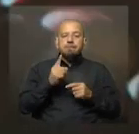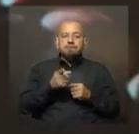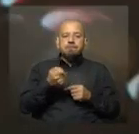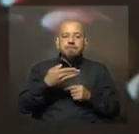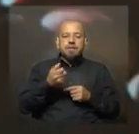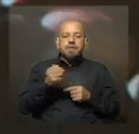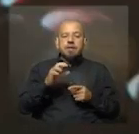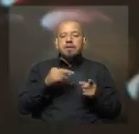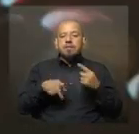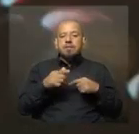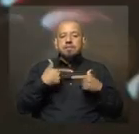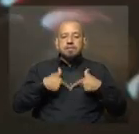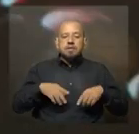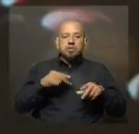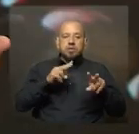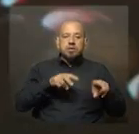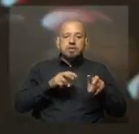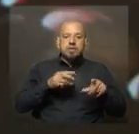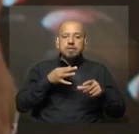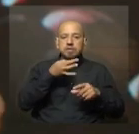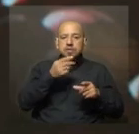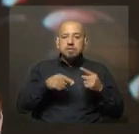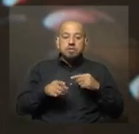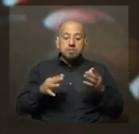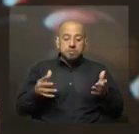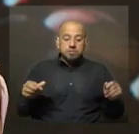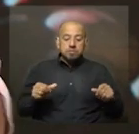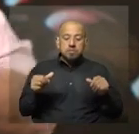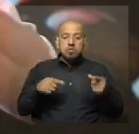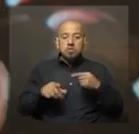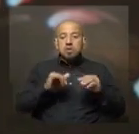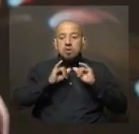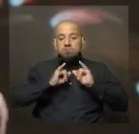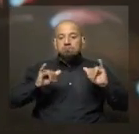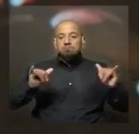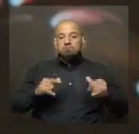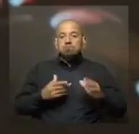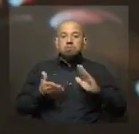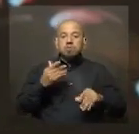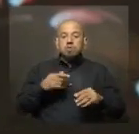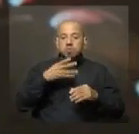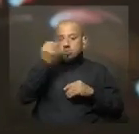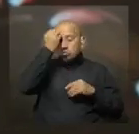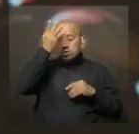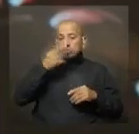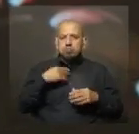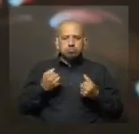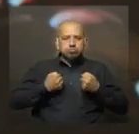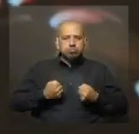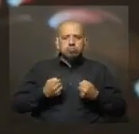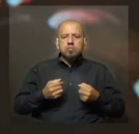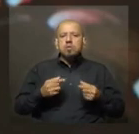de ese momento del Ministerio de Ganadería, que dice, chao, vamos a hacer una campaña más potente, con un concepto también más potente,